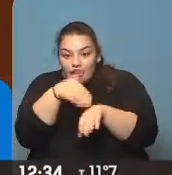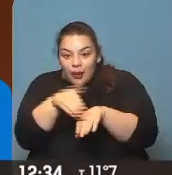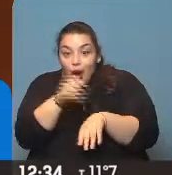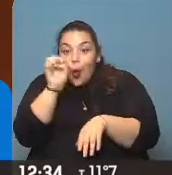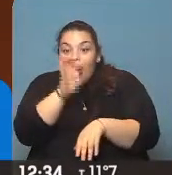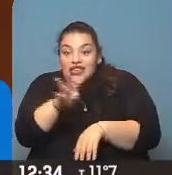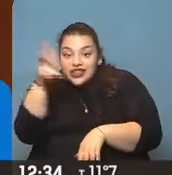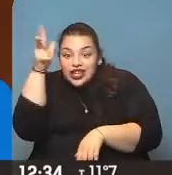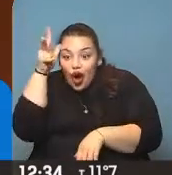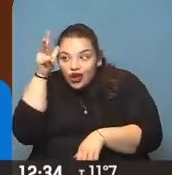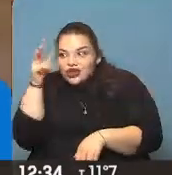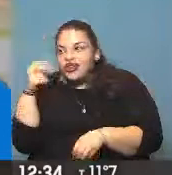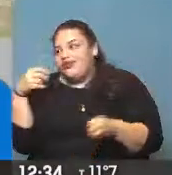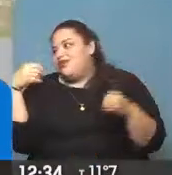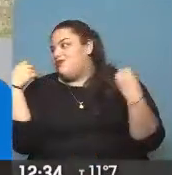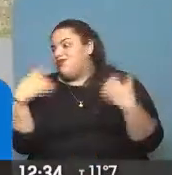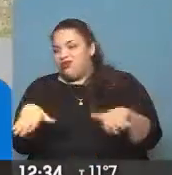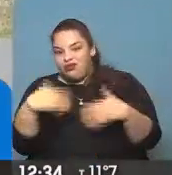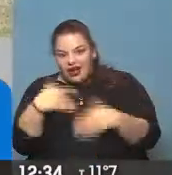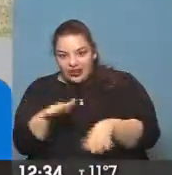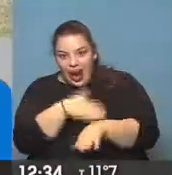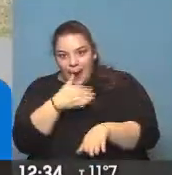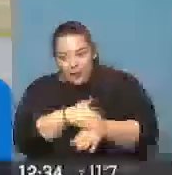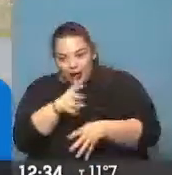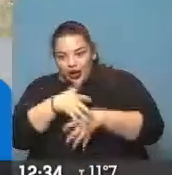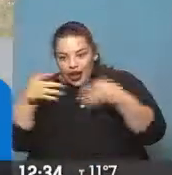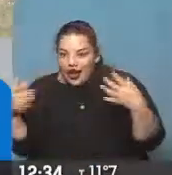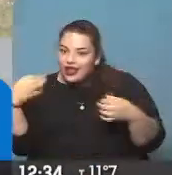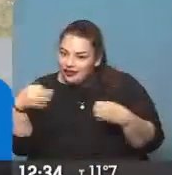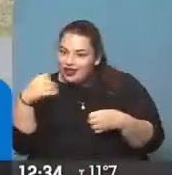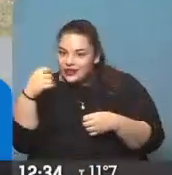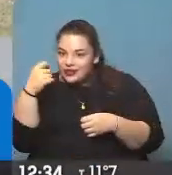zapatos hay que armarlo